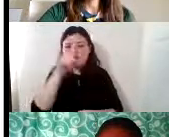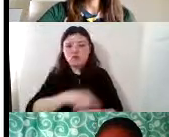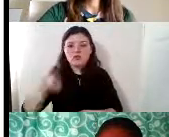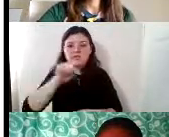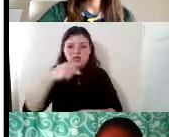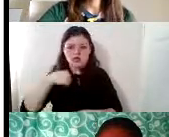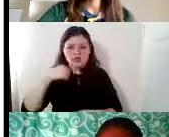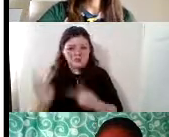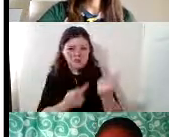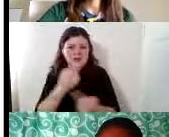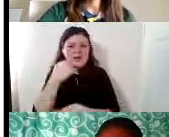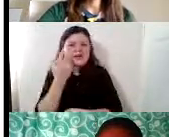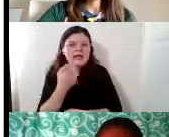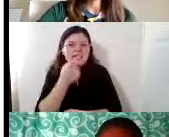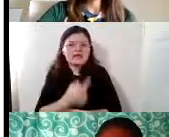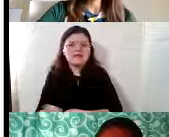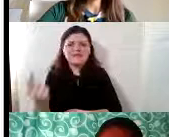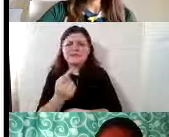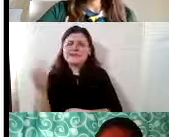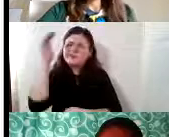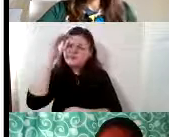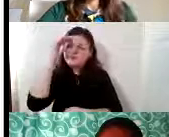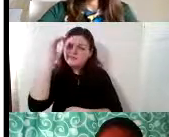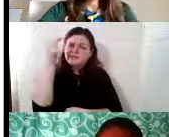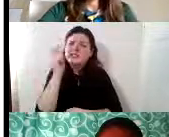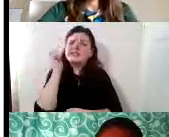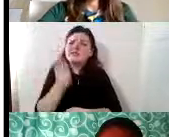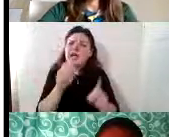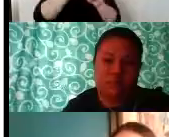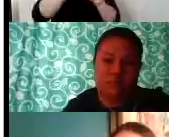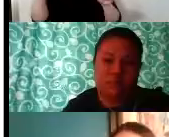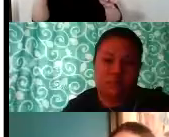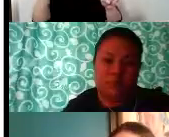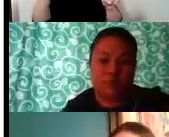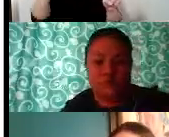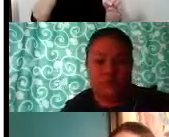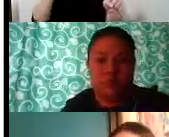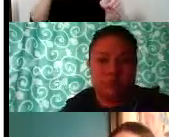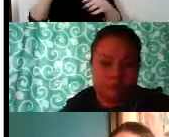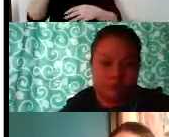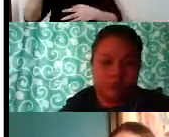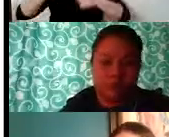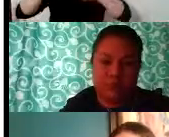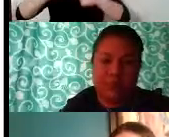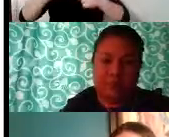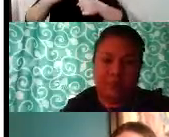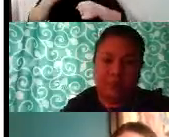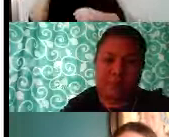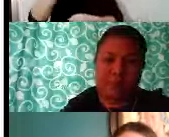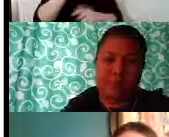¿qué les hace pensar esta frase? ¿Qué querrá decirnos el autor de Estela? Grita muy fuerte con esta